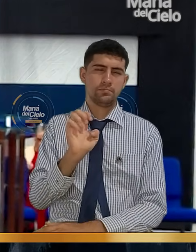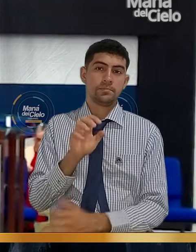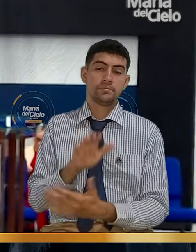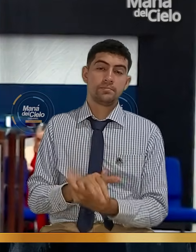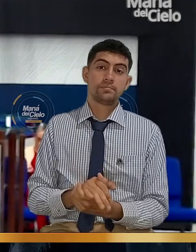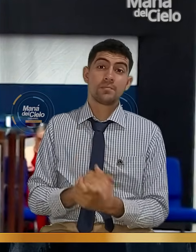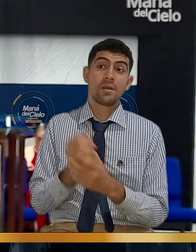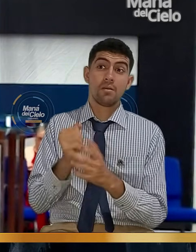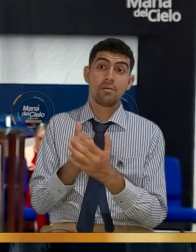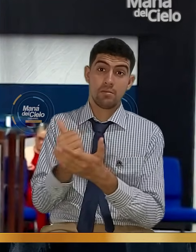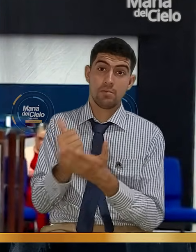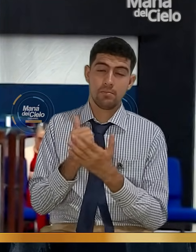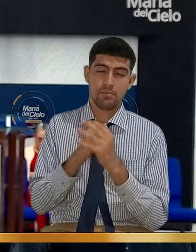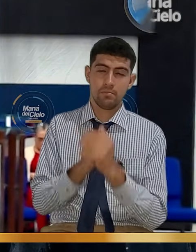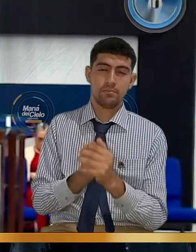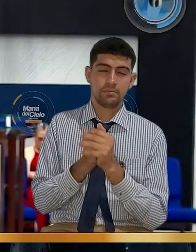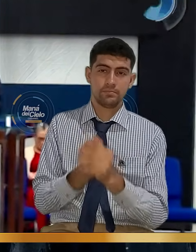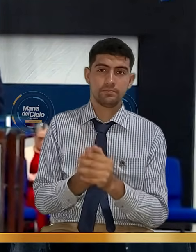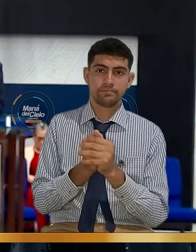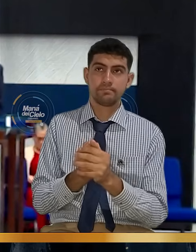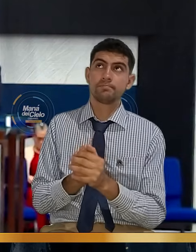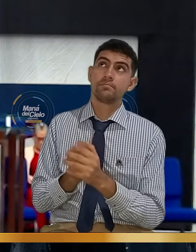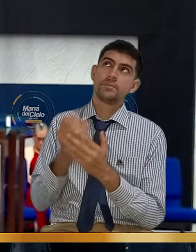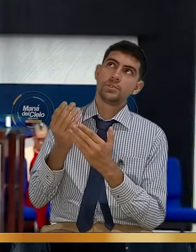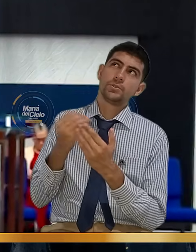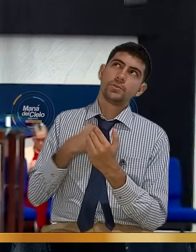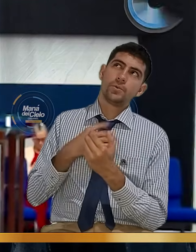culto evangelístico. Gloria al Señor.